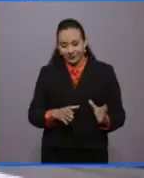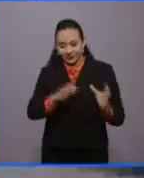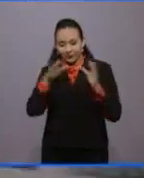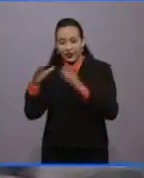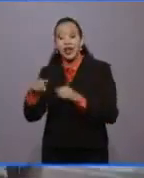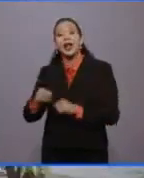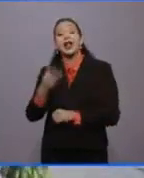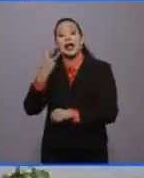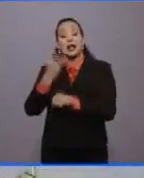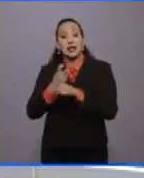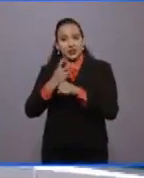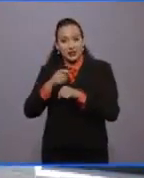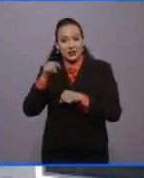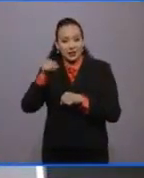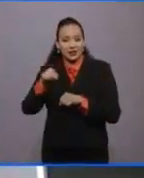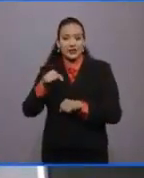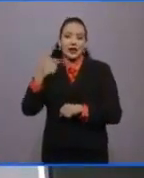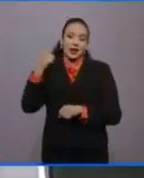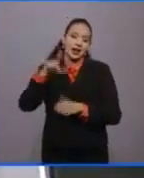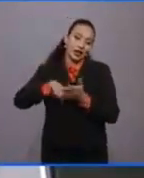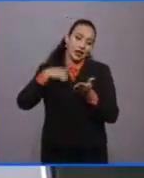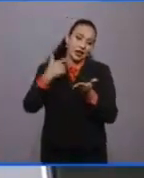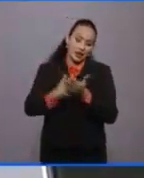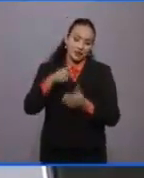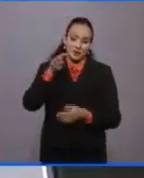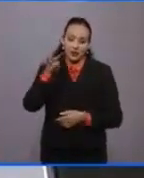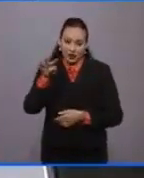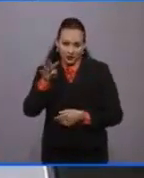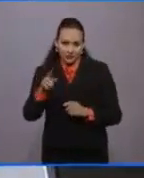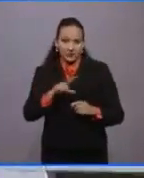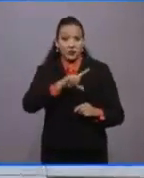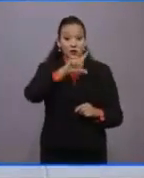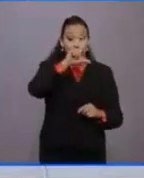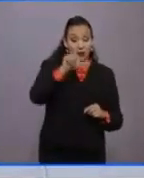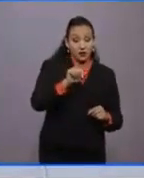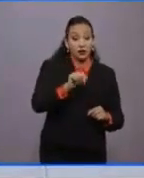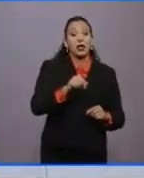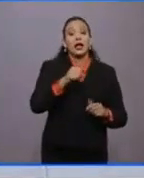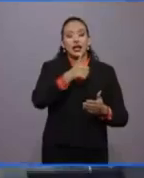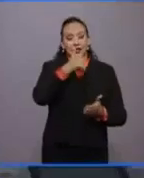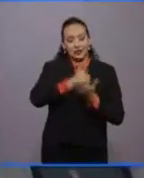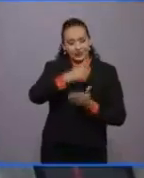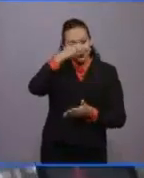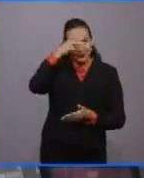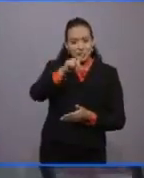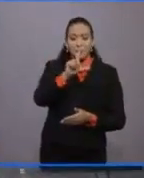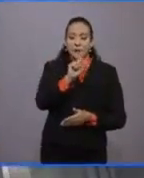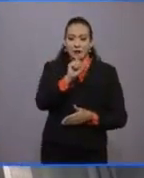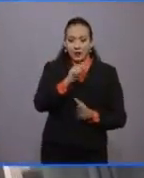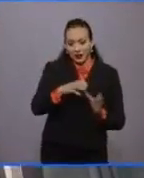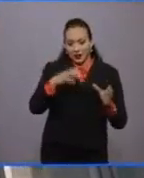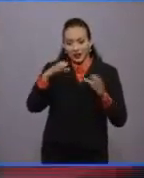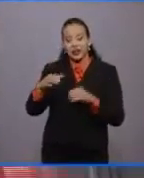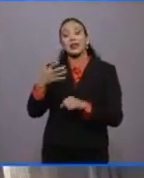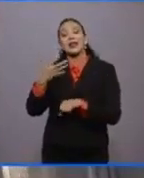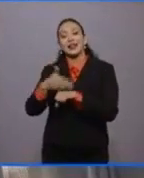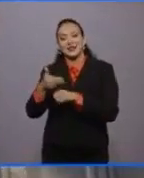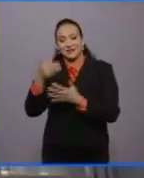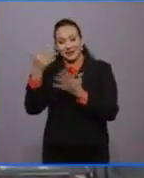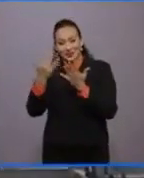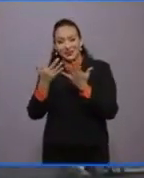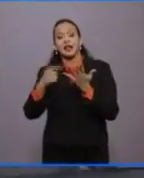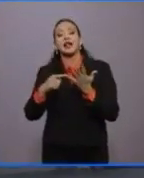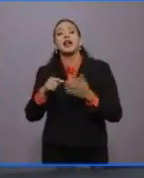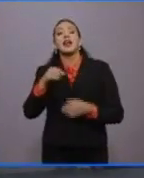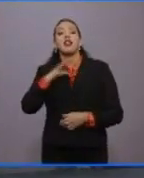tercera circunscripción, con residencia en Jalapa, 19. En la cuarta, con residencia en la Ciudad de México, 20. Y en la quinta, con residencia